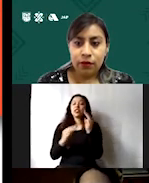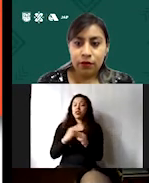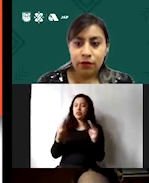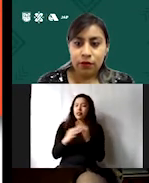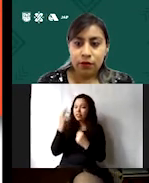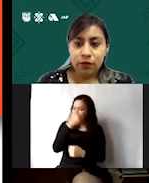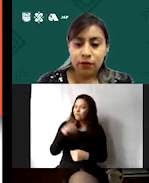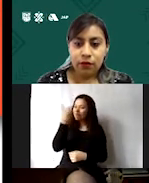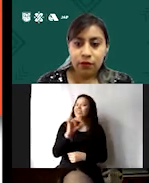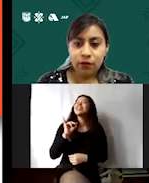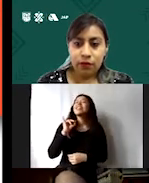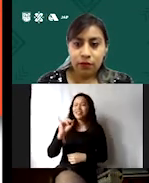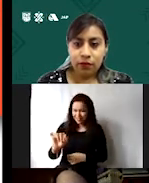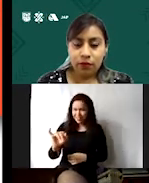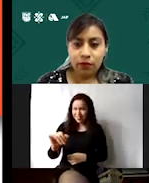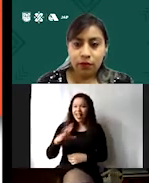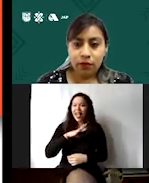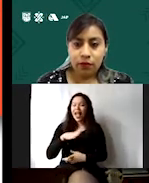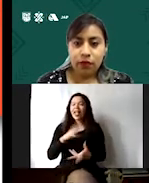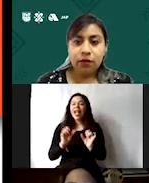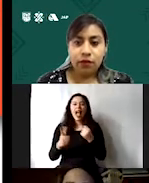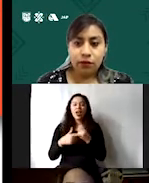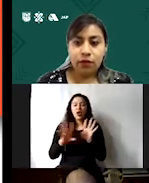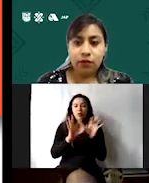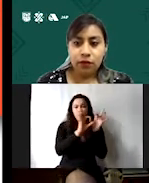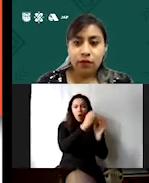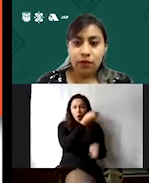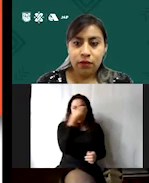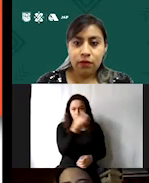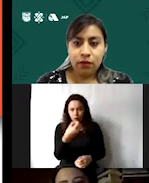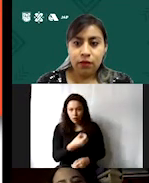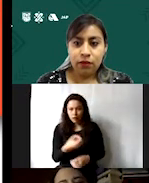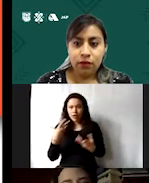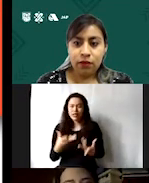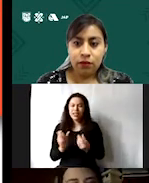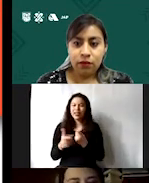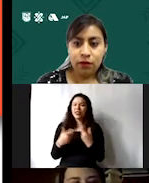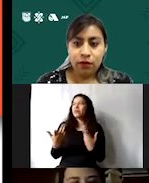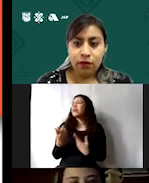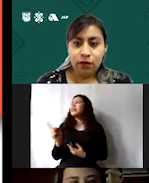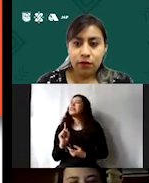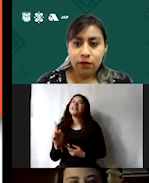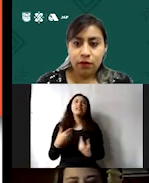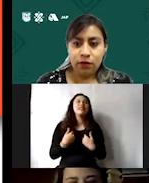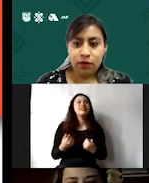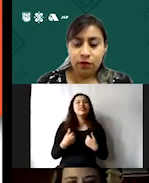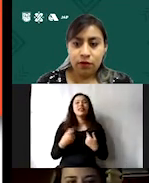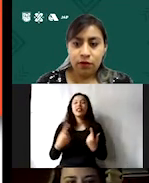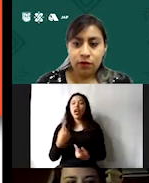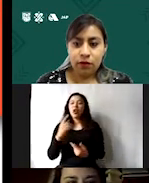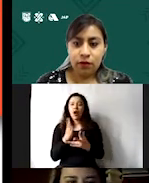revísenlo porque todo lleva, digamos, una secuencia y se pierden un poco si nada más están viendo una